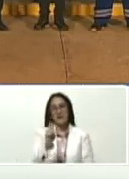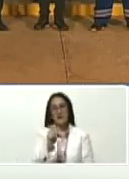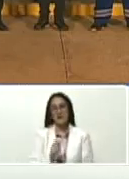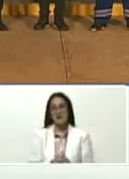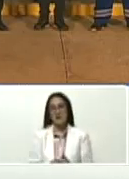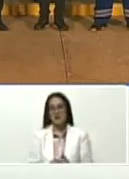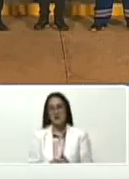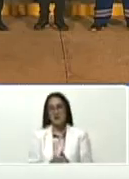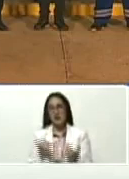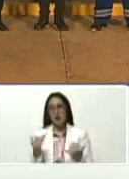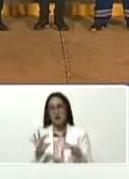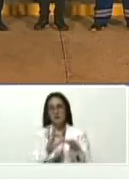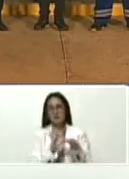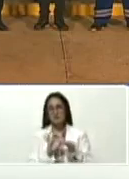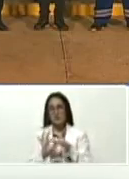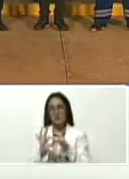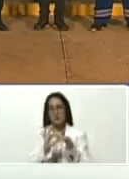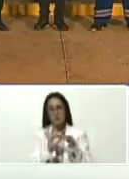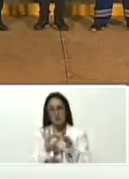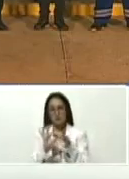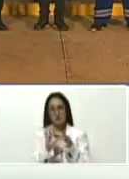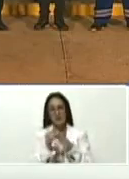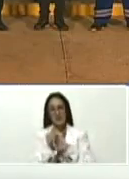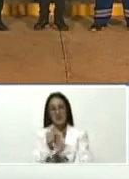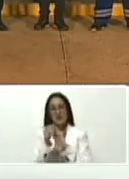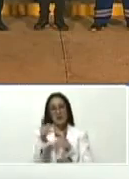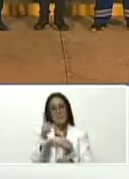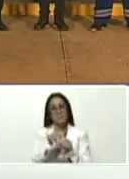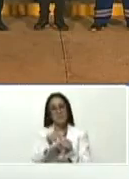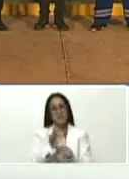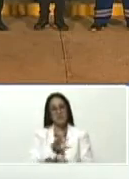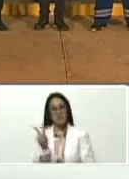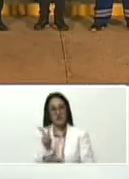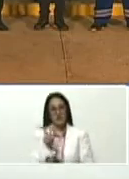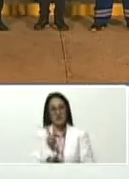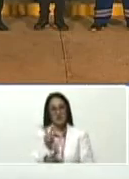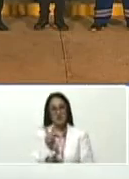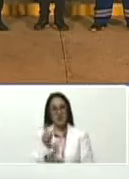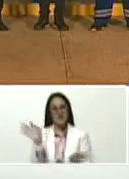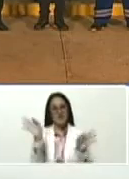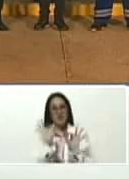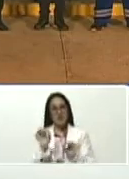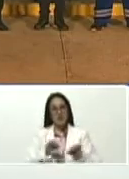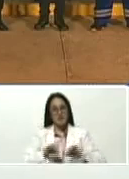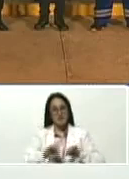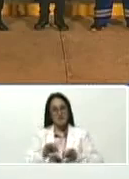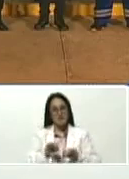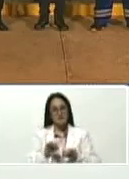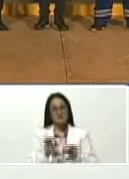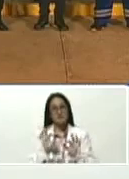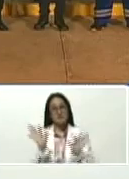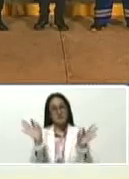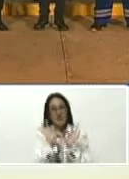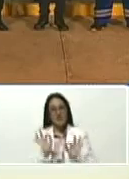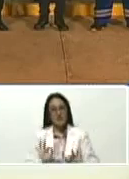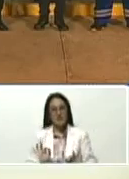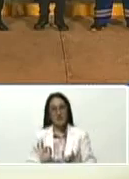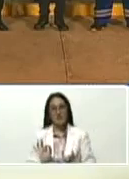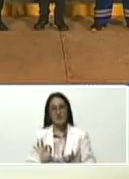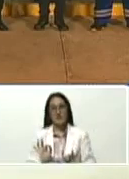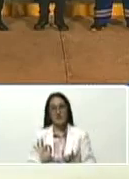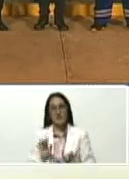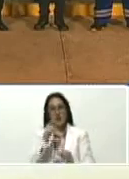están articulados y dirigen la petroquímica de Venezuela. El modelo de gestión que se ha construido es un modelo de gestión de